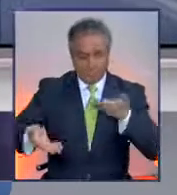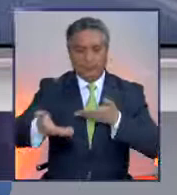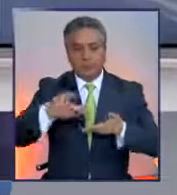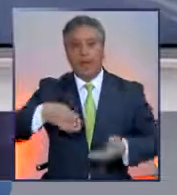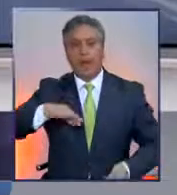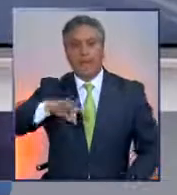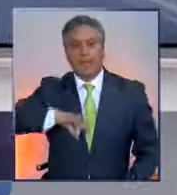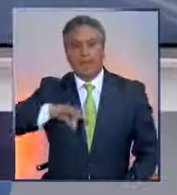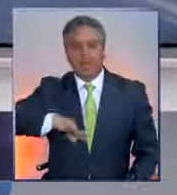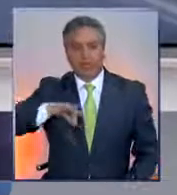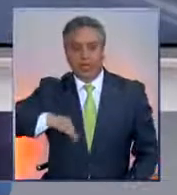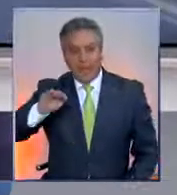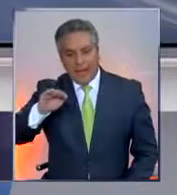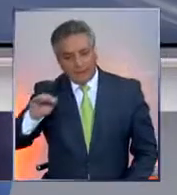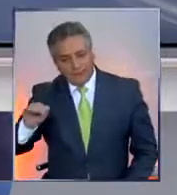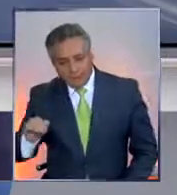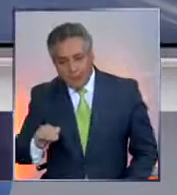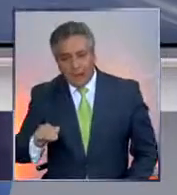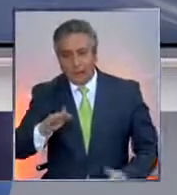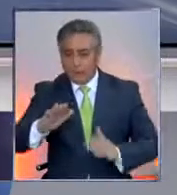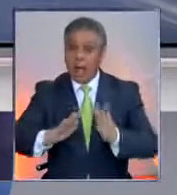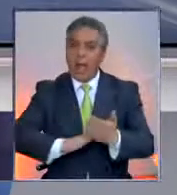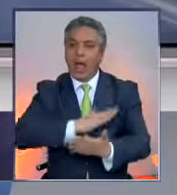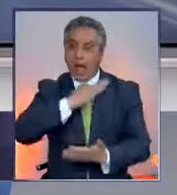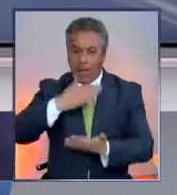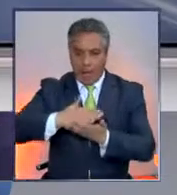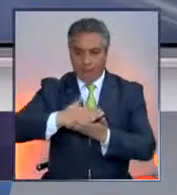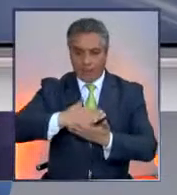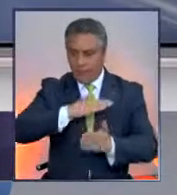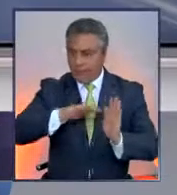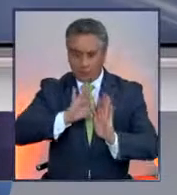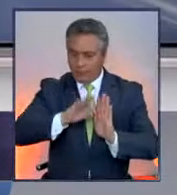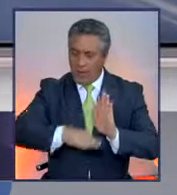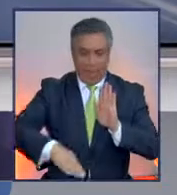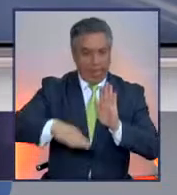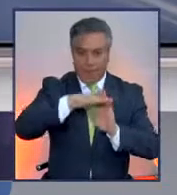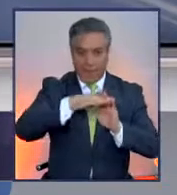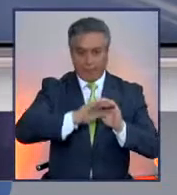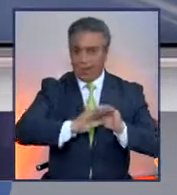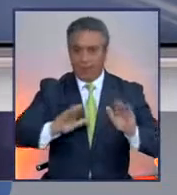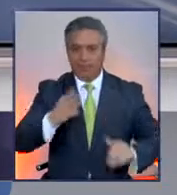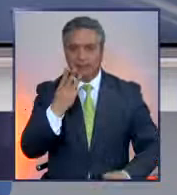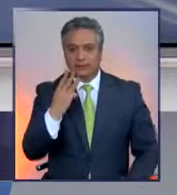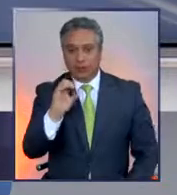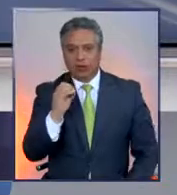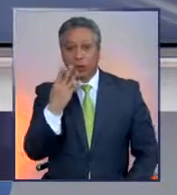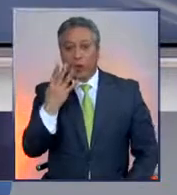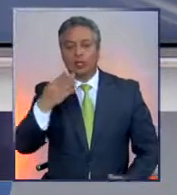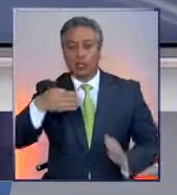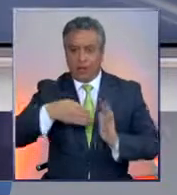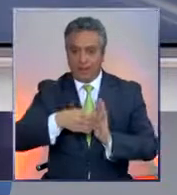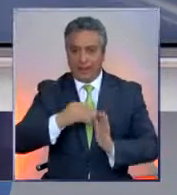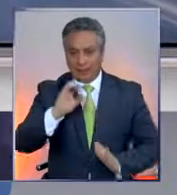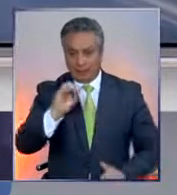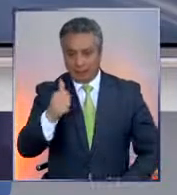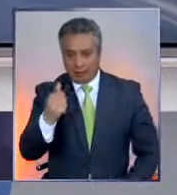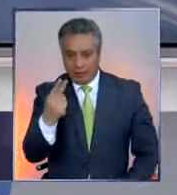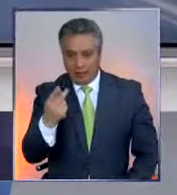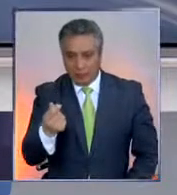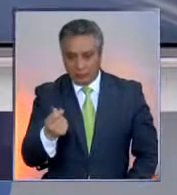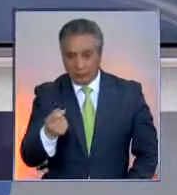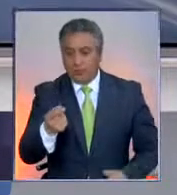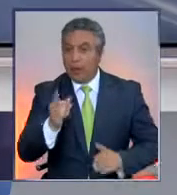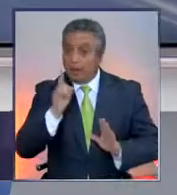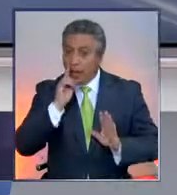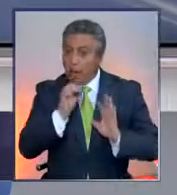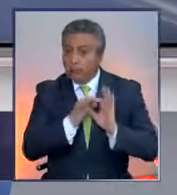pensiones más bajas en un tramo de hasta 304.000 pesos. La propuesta, eso sí, no detalla cuánto ni cómo